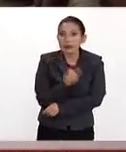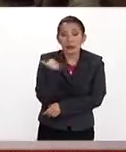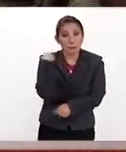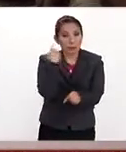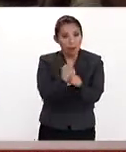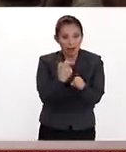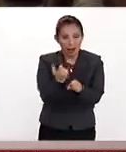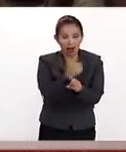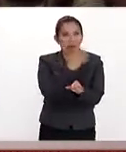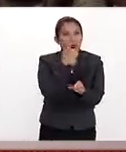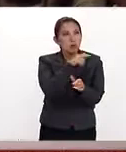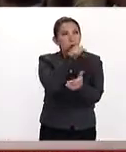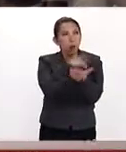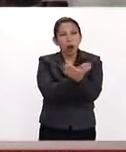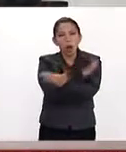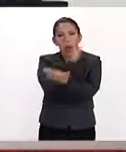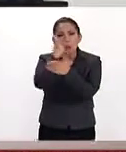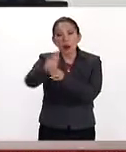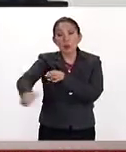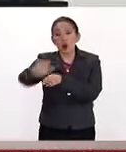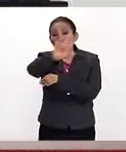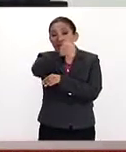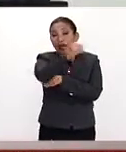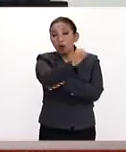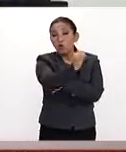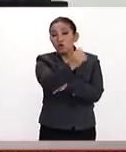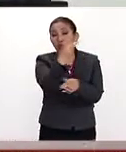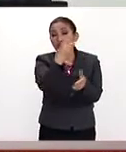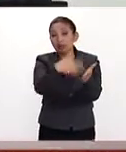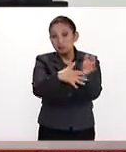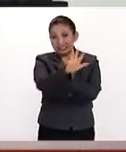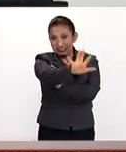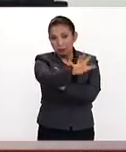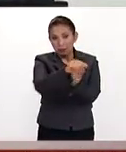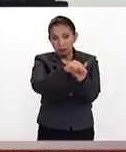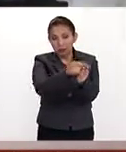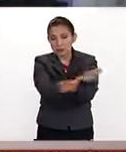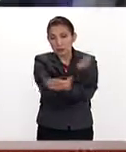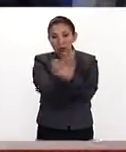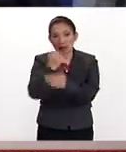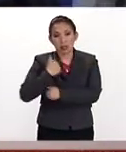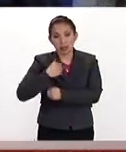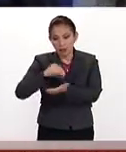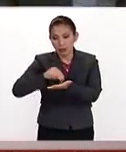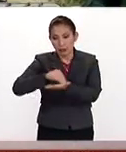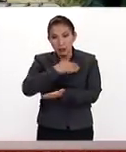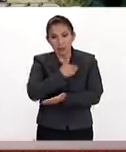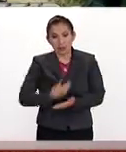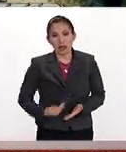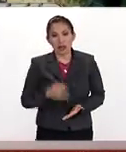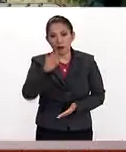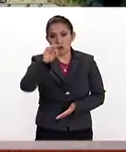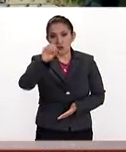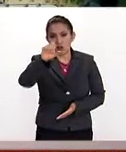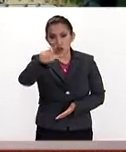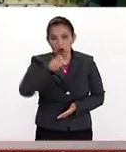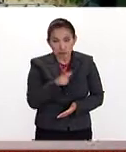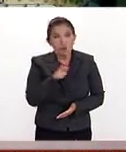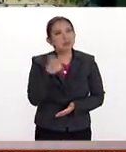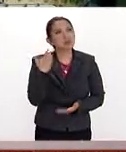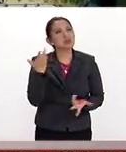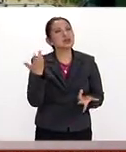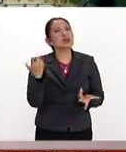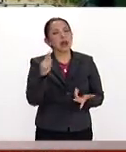primer operativo en zonas urbanas data del 11 de junio del 2005, siendo todavía presidente Vicente Fox, por lo que